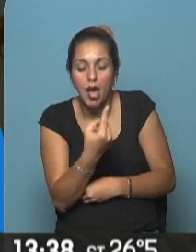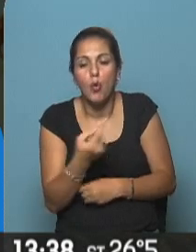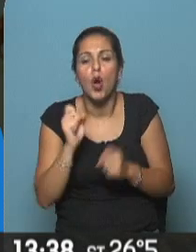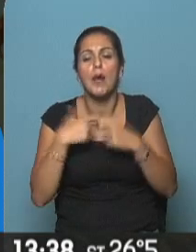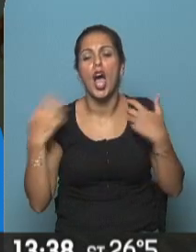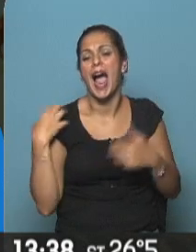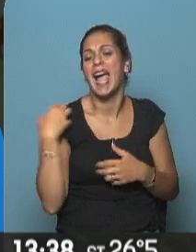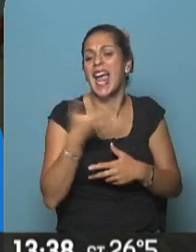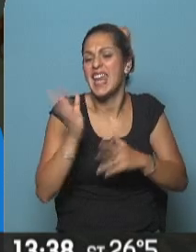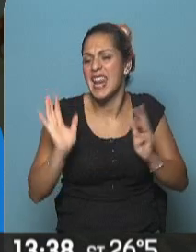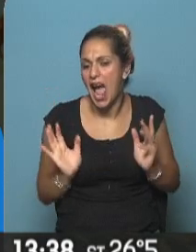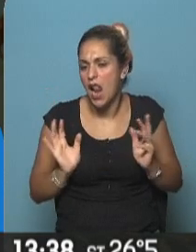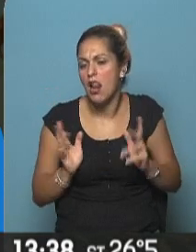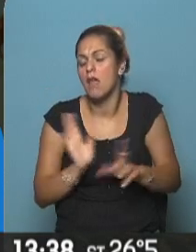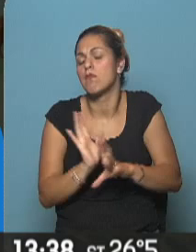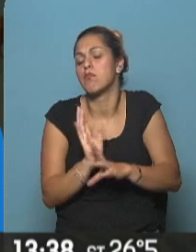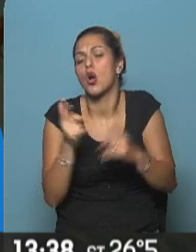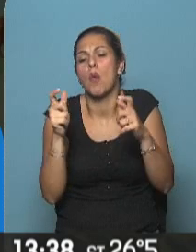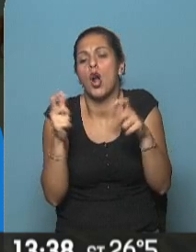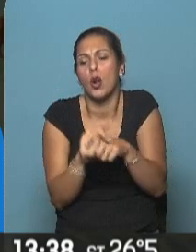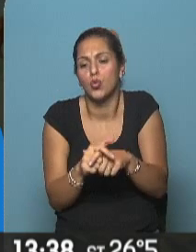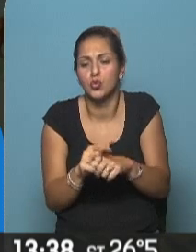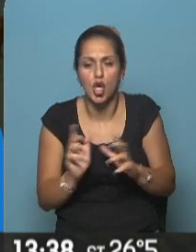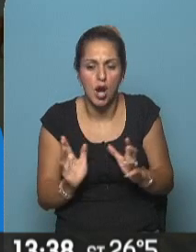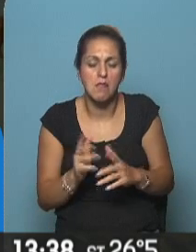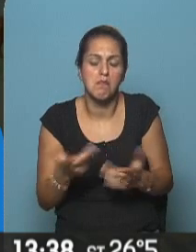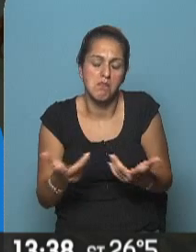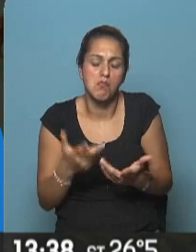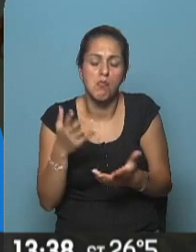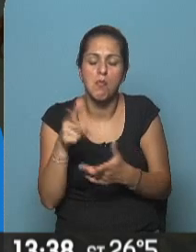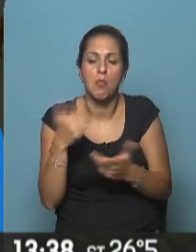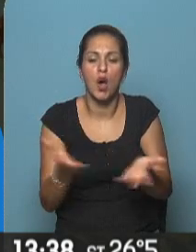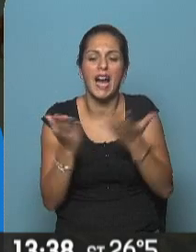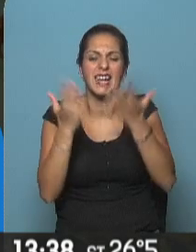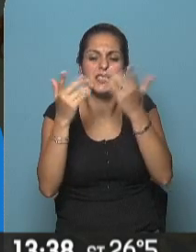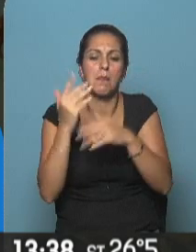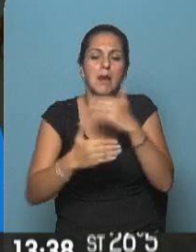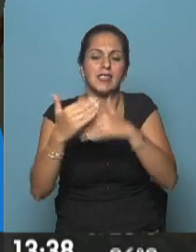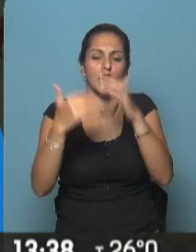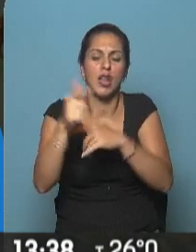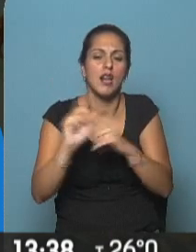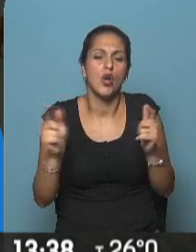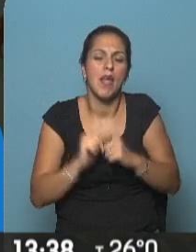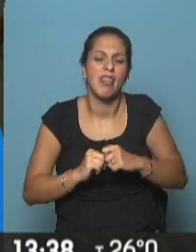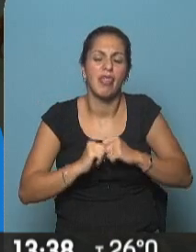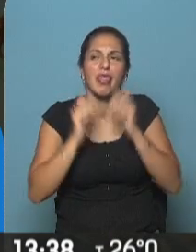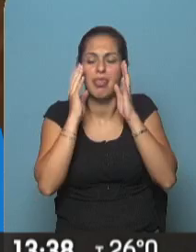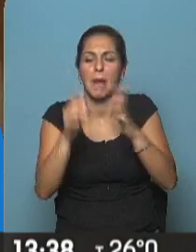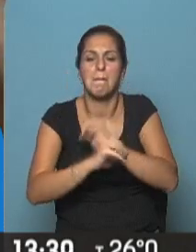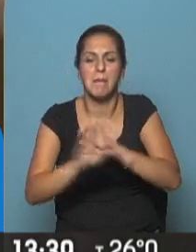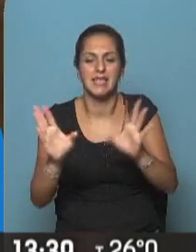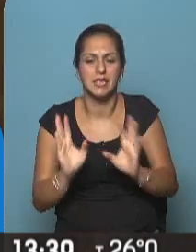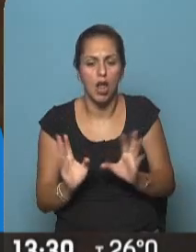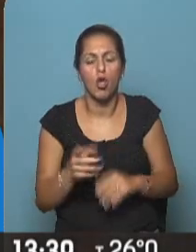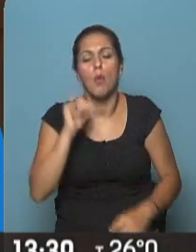me parece que es un recorte que hay que hacer en la previsión de crecimiento, que no es demasiado dramática. Y